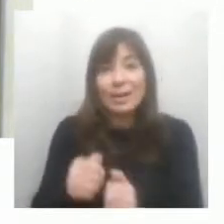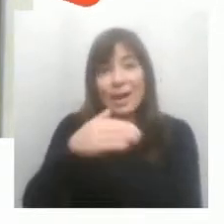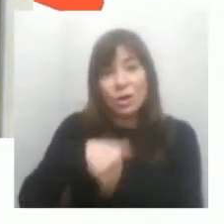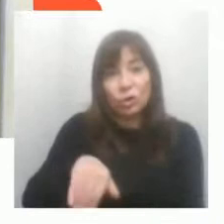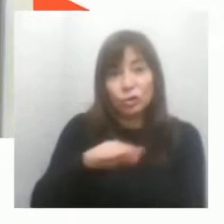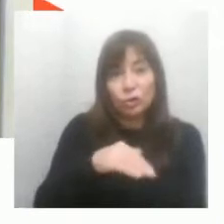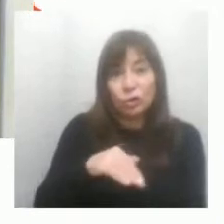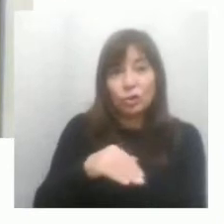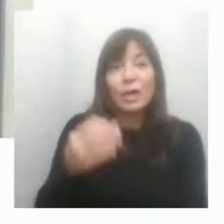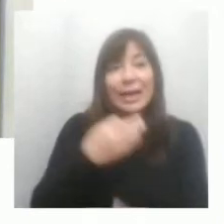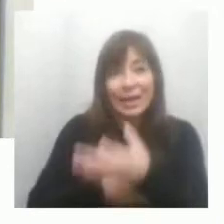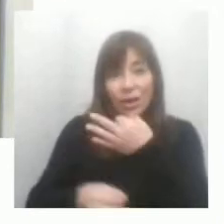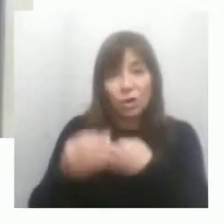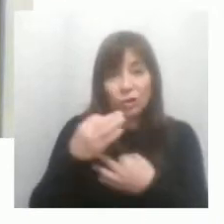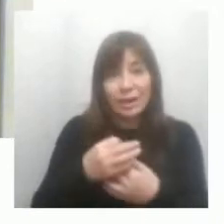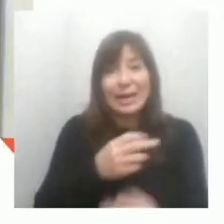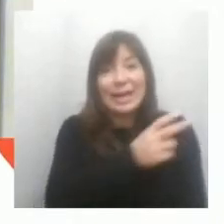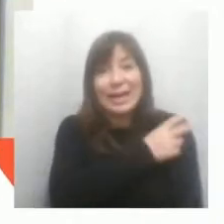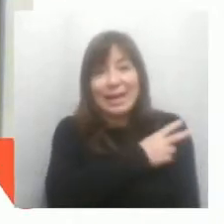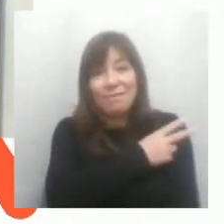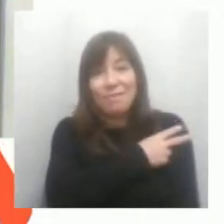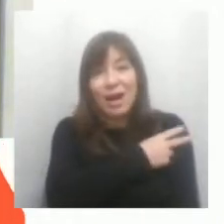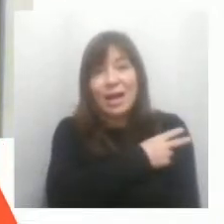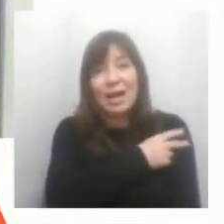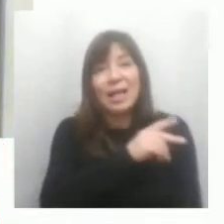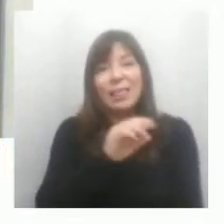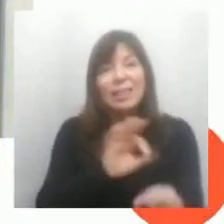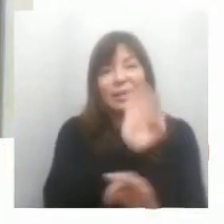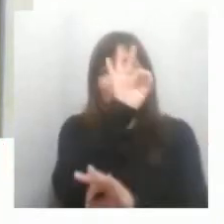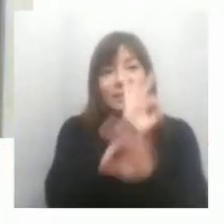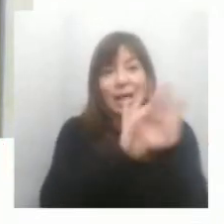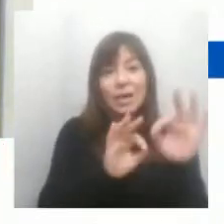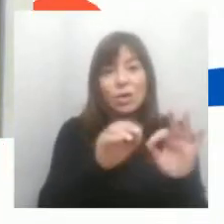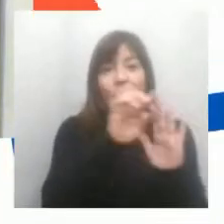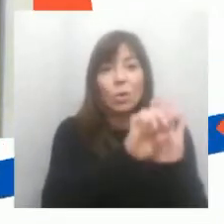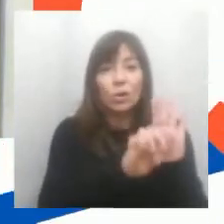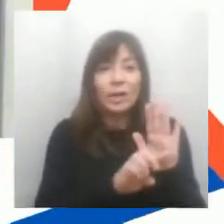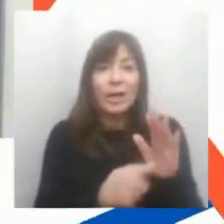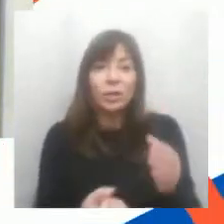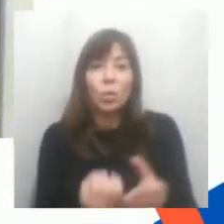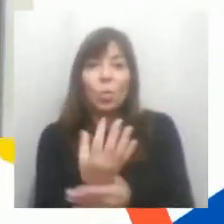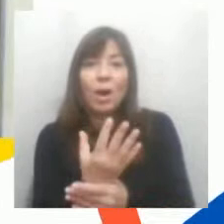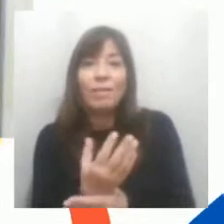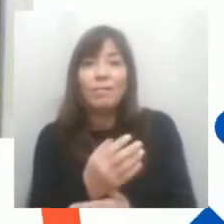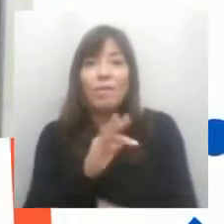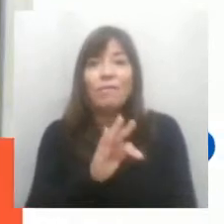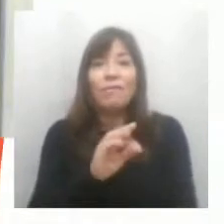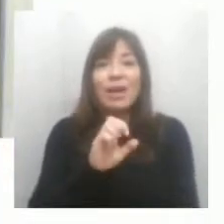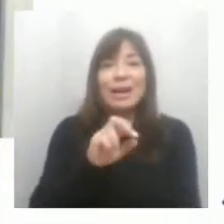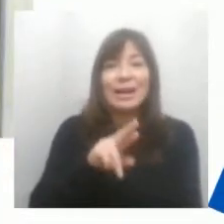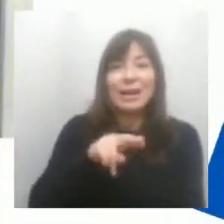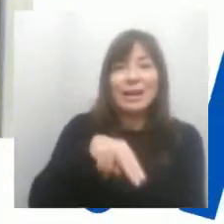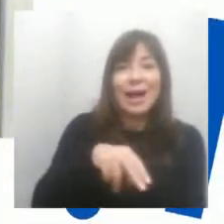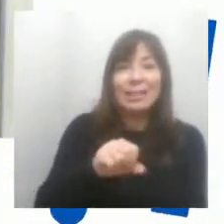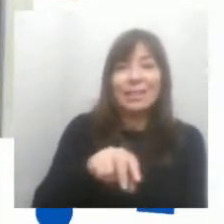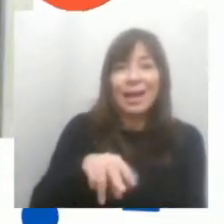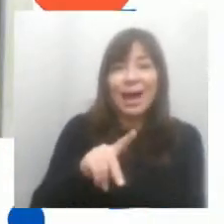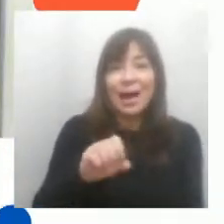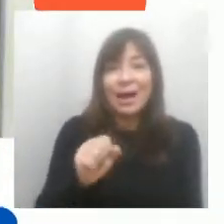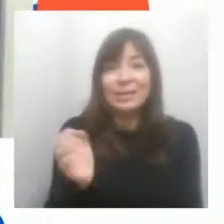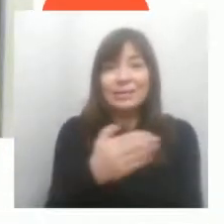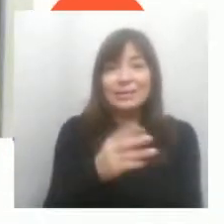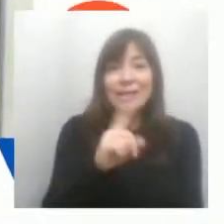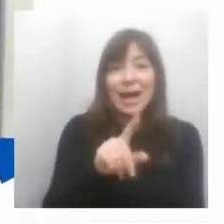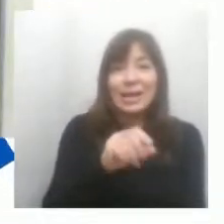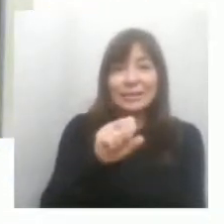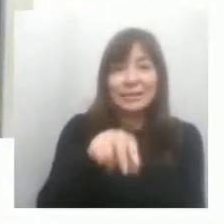jefa de diseño de los proyectos nuevos, es Fernanda Sánchez, y nos va a contar un poquito también de estos procesos